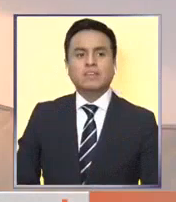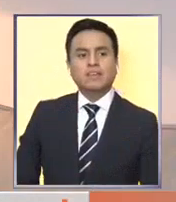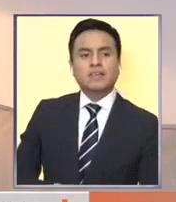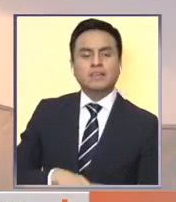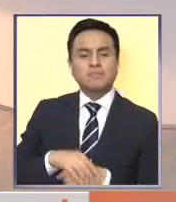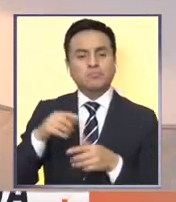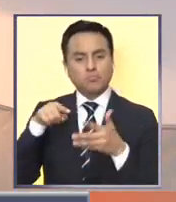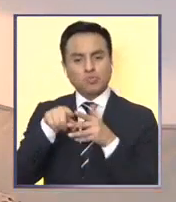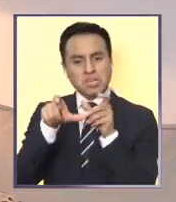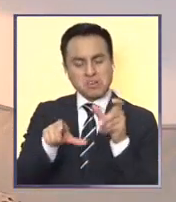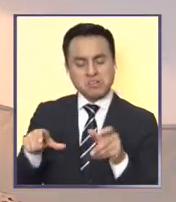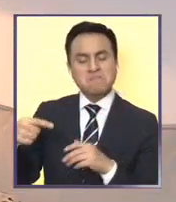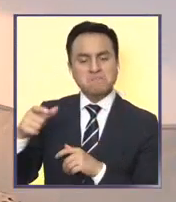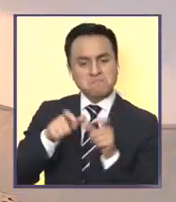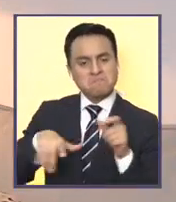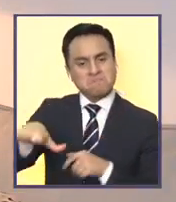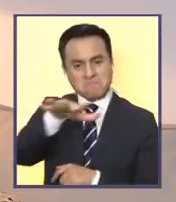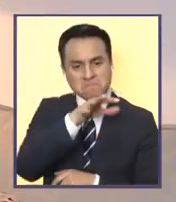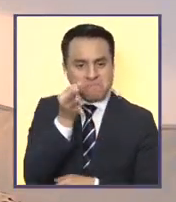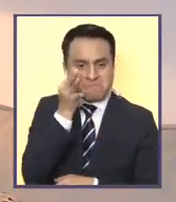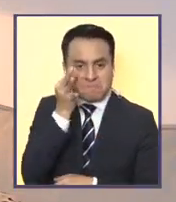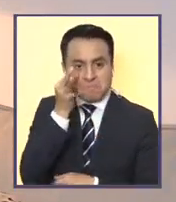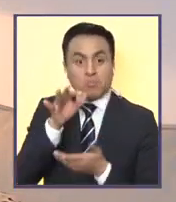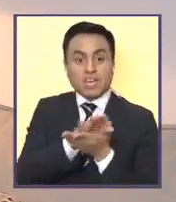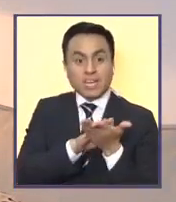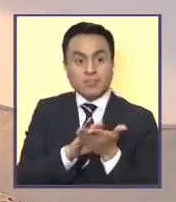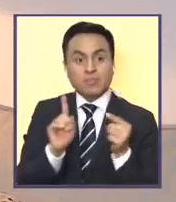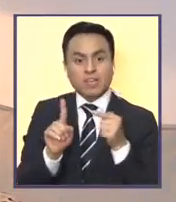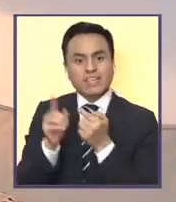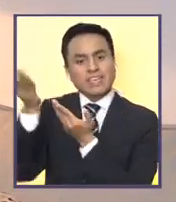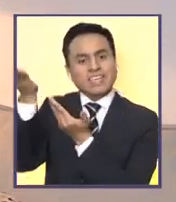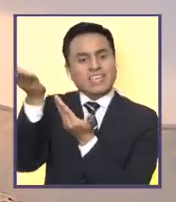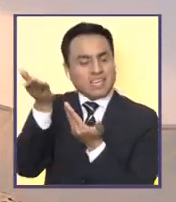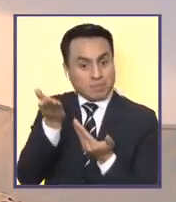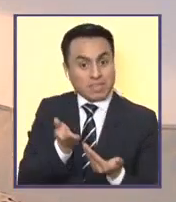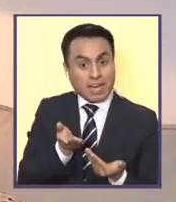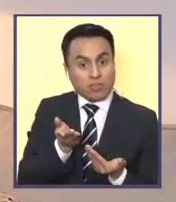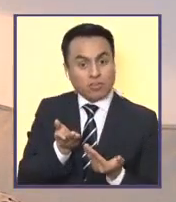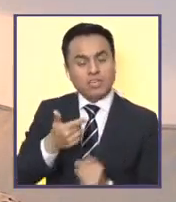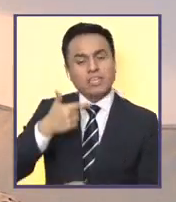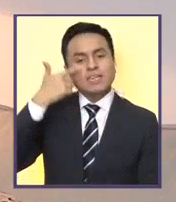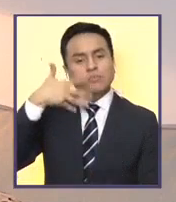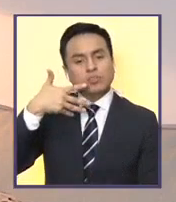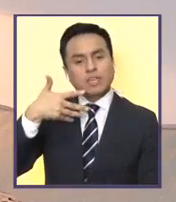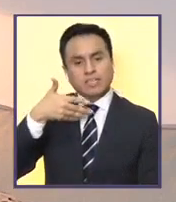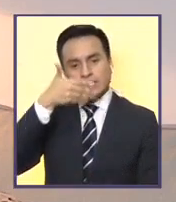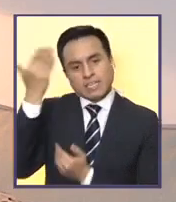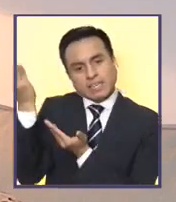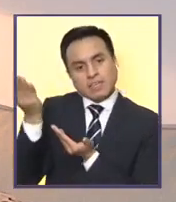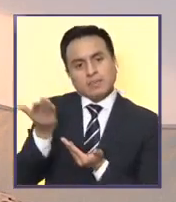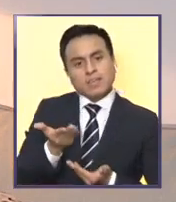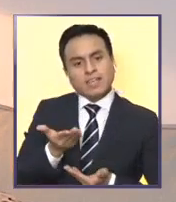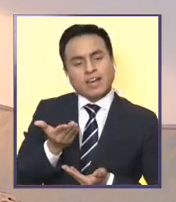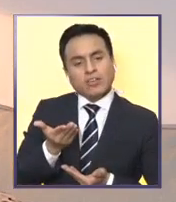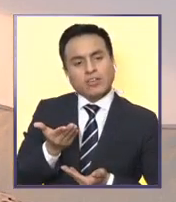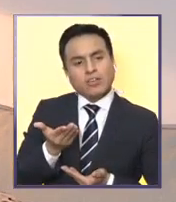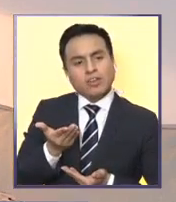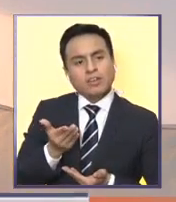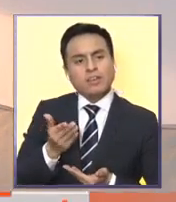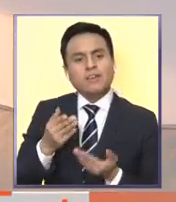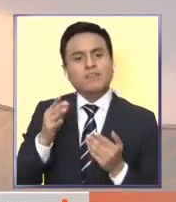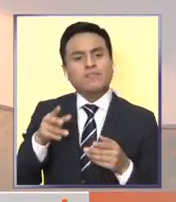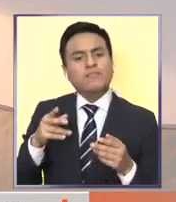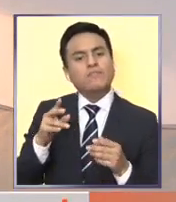público, evidentemente. Y por ejemplo, cuando él era invitado, importante invitado, en el Festival de